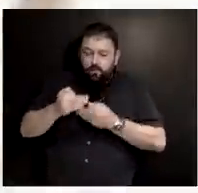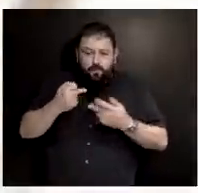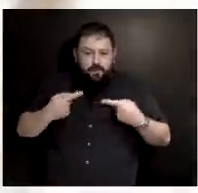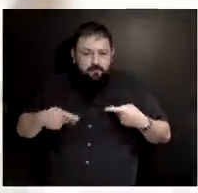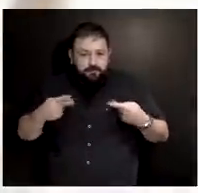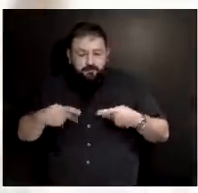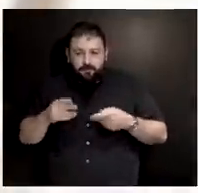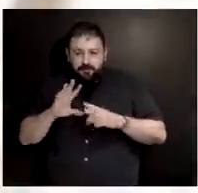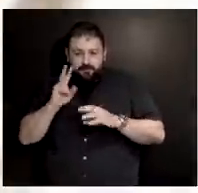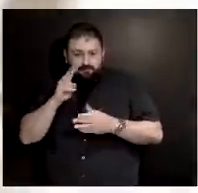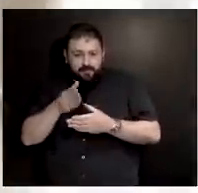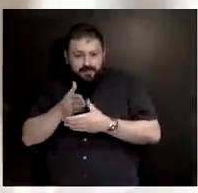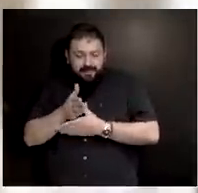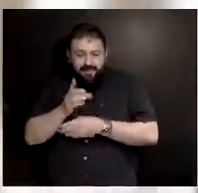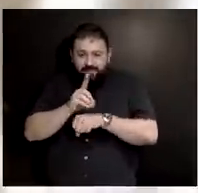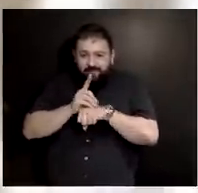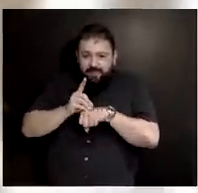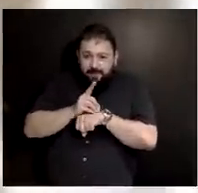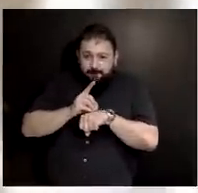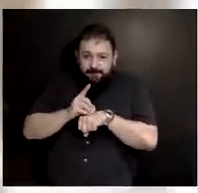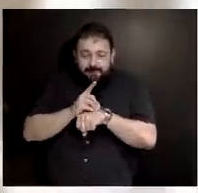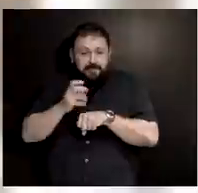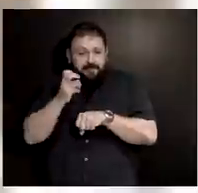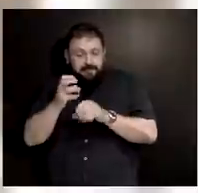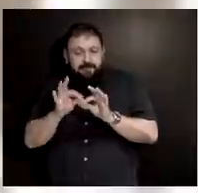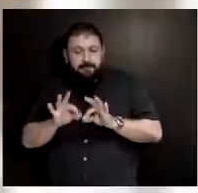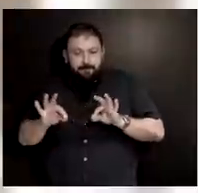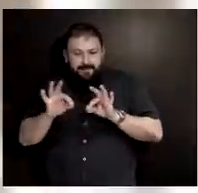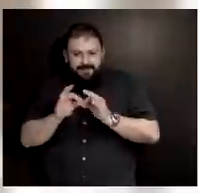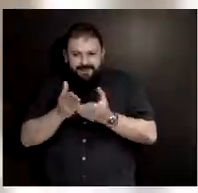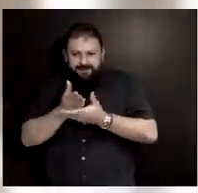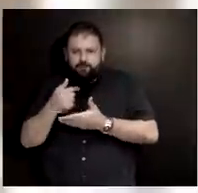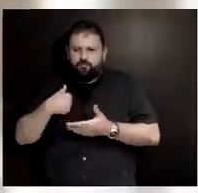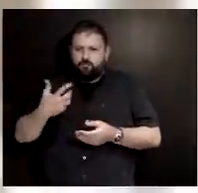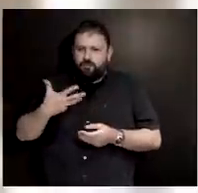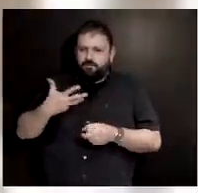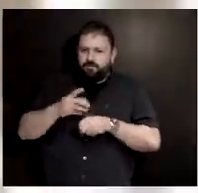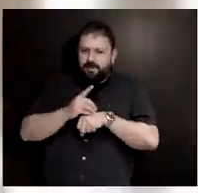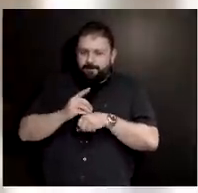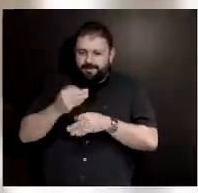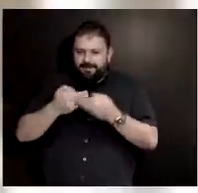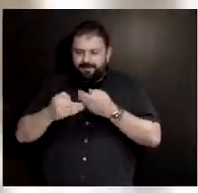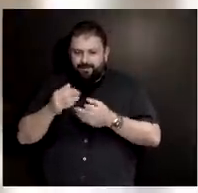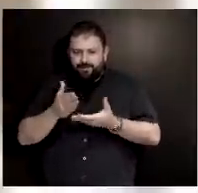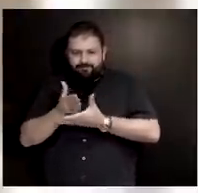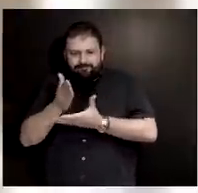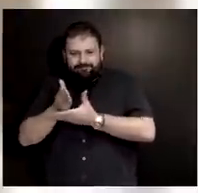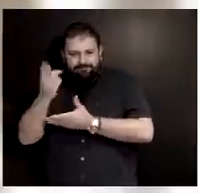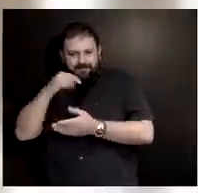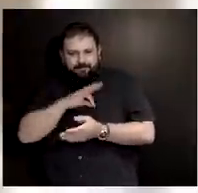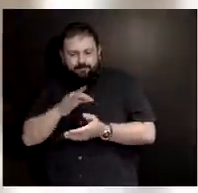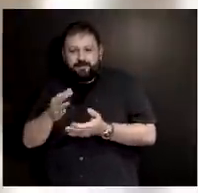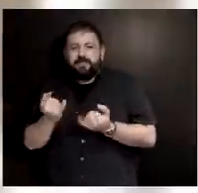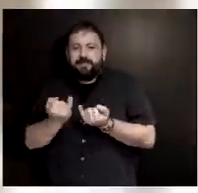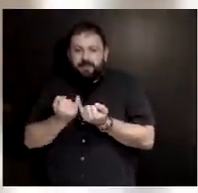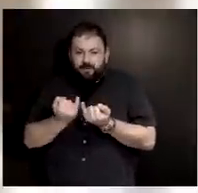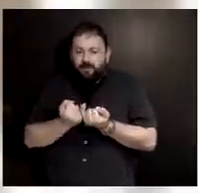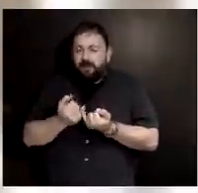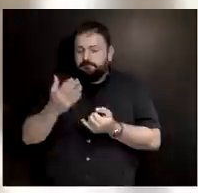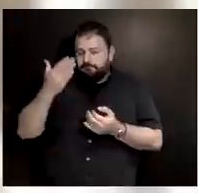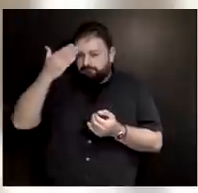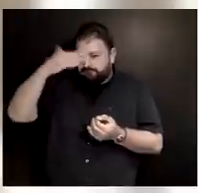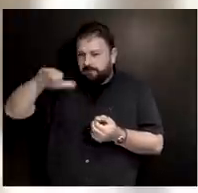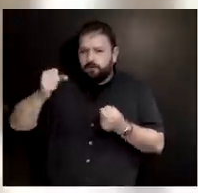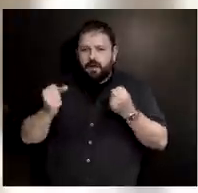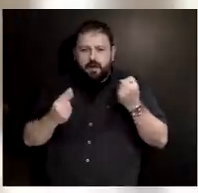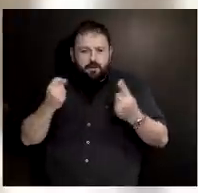la transmisión, es importante que nos veamos en esta cumbre. Creo que hay muchas cosas que tocar base, revisar. Hace mucho que no nos vemos.